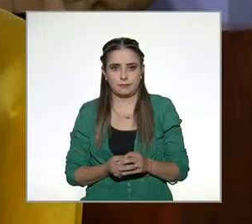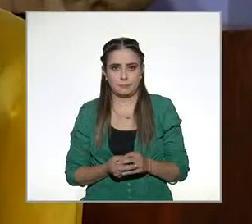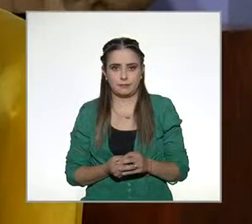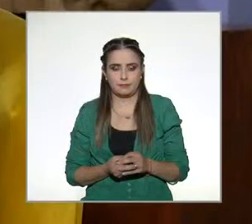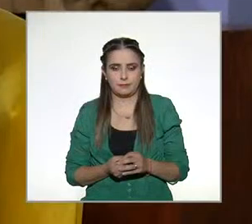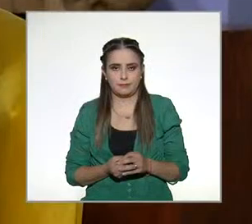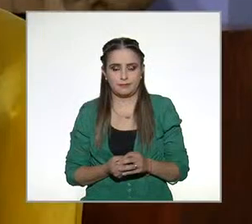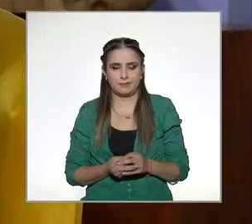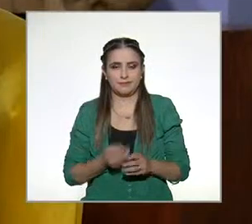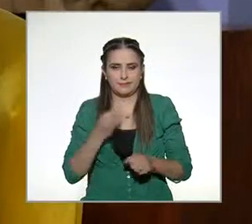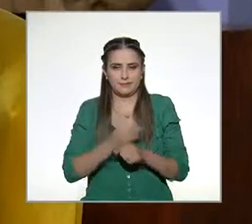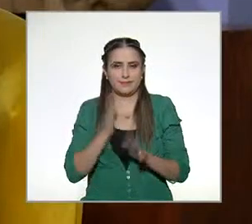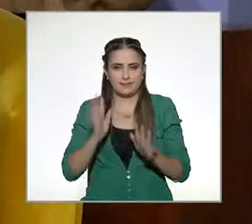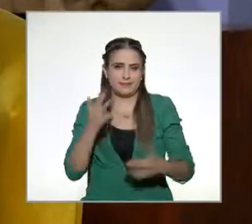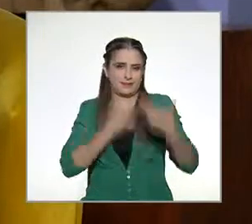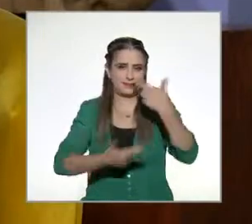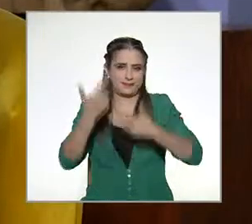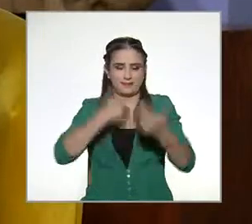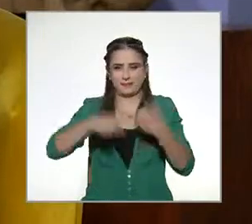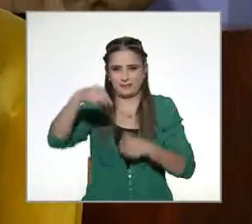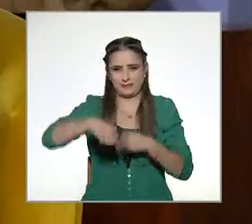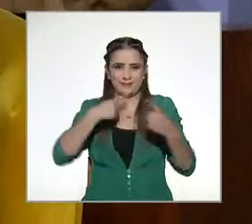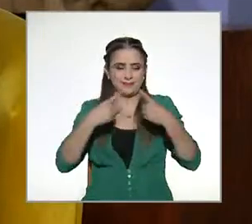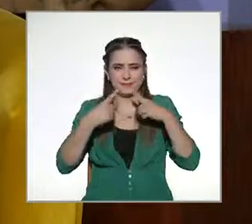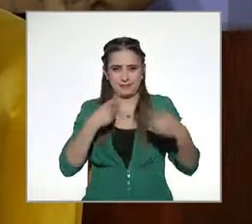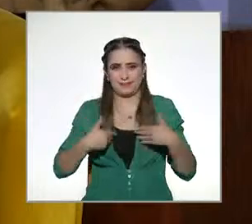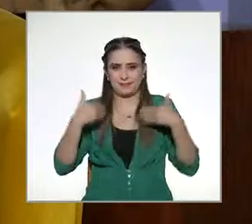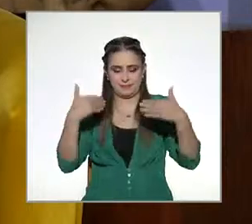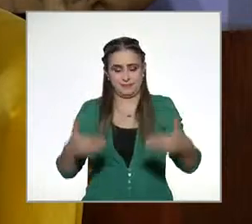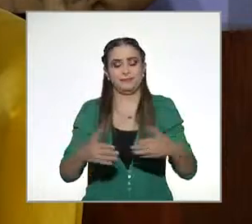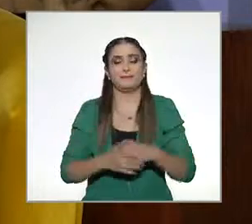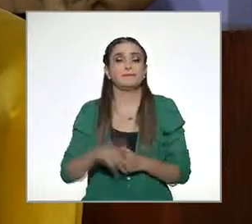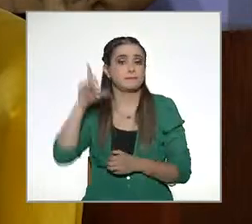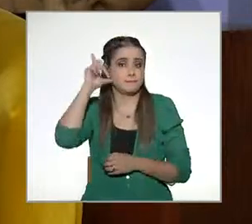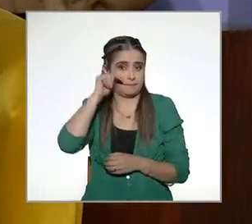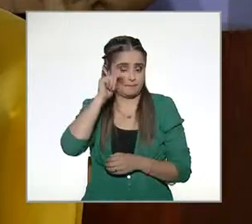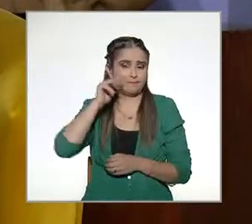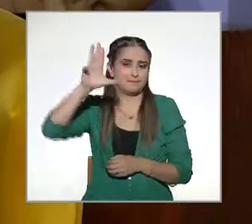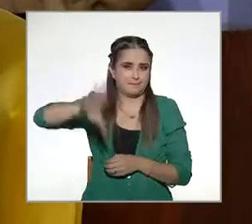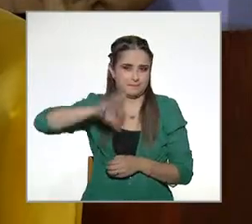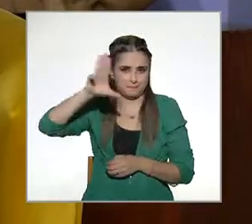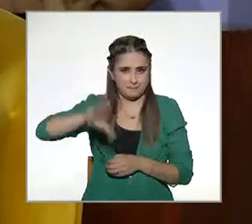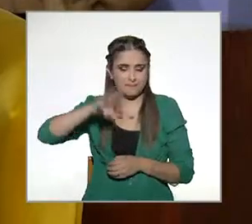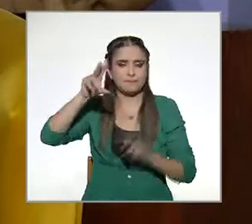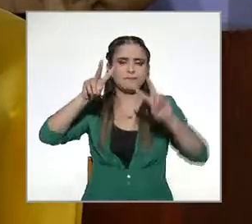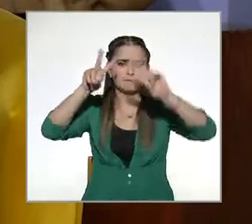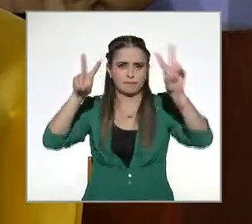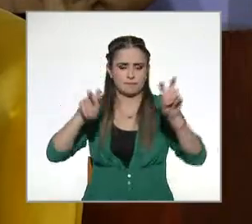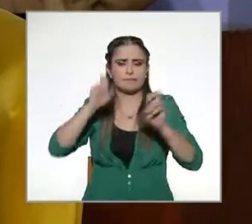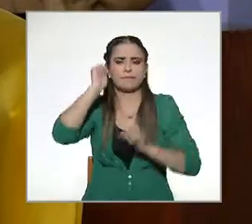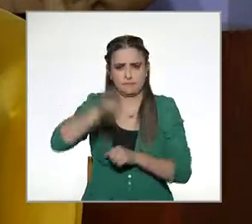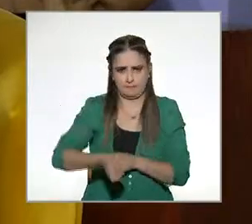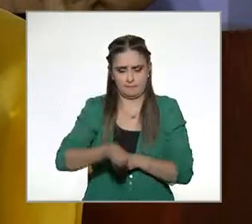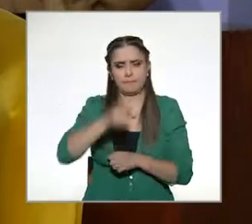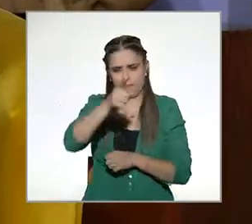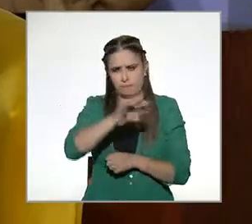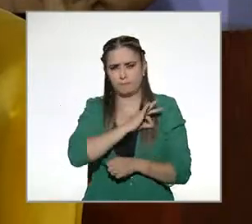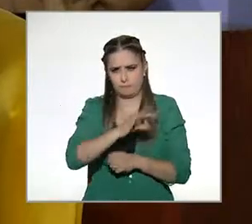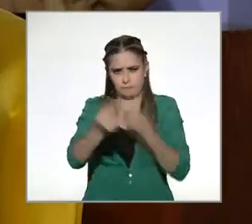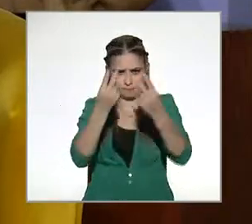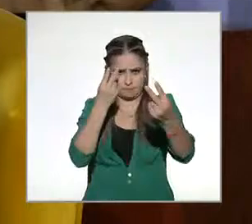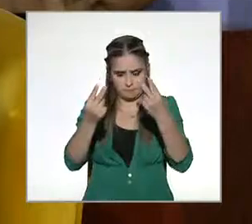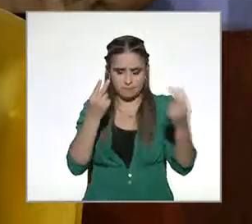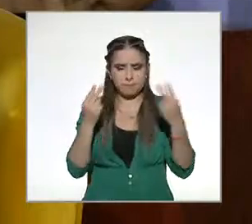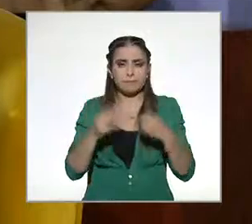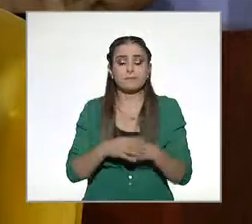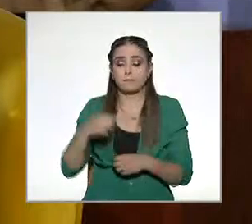Y estamos de regreso aquí en Diálogos en Confianza. Y le invito a que mañana en nuestros miércoles de Saber Vivir no se pierda la emisión. Nuestro tema va a